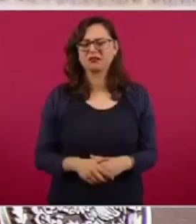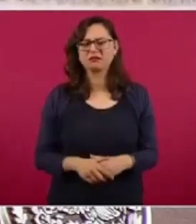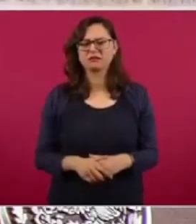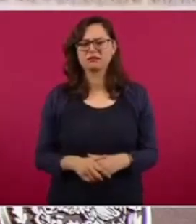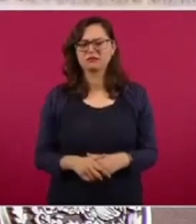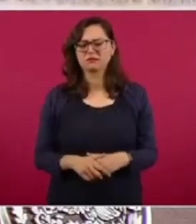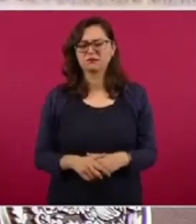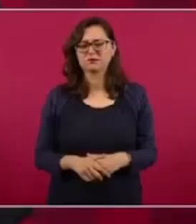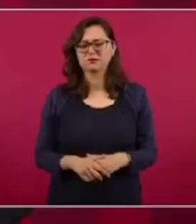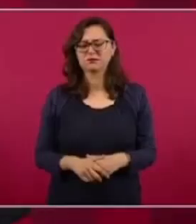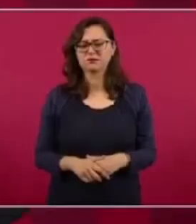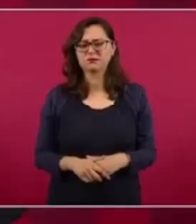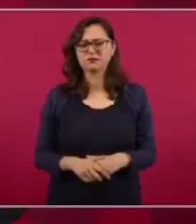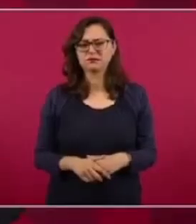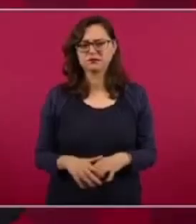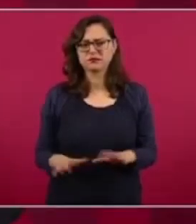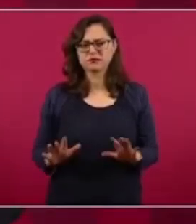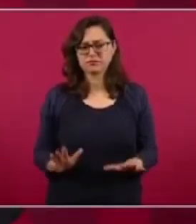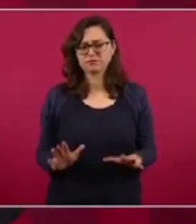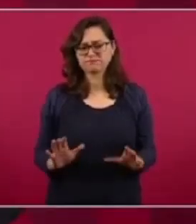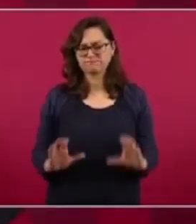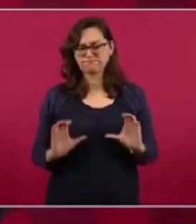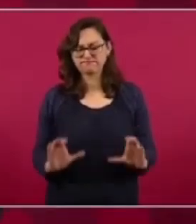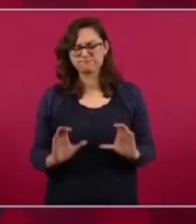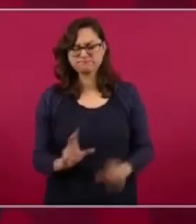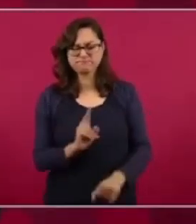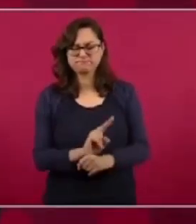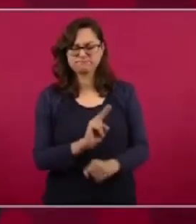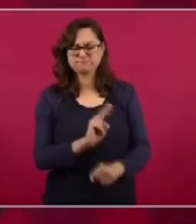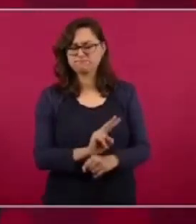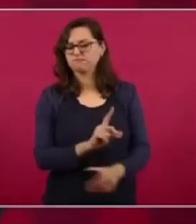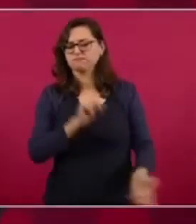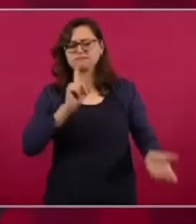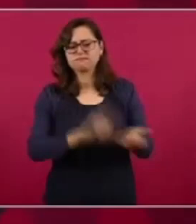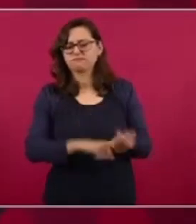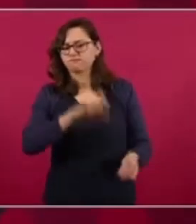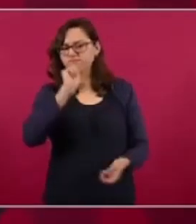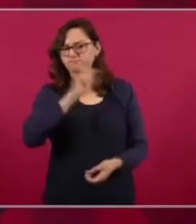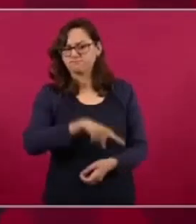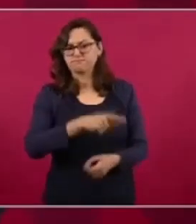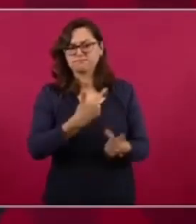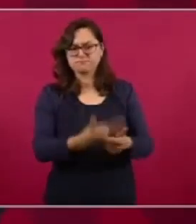Y que sean los que cuiden todo el proceso.